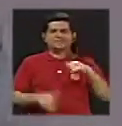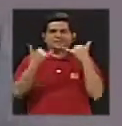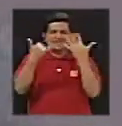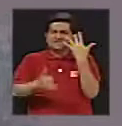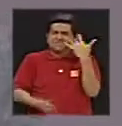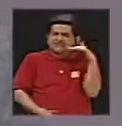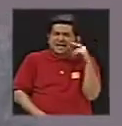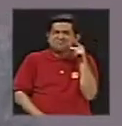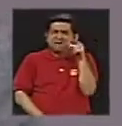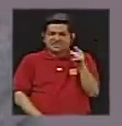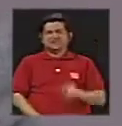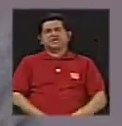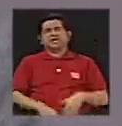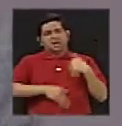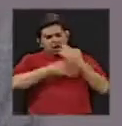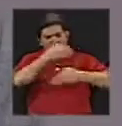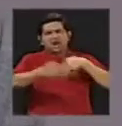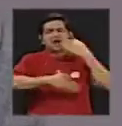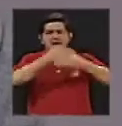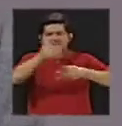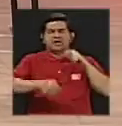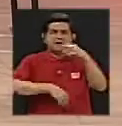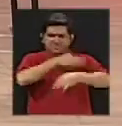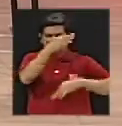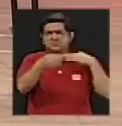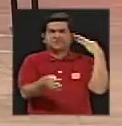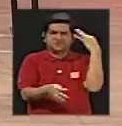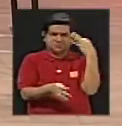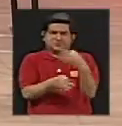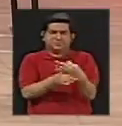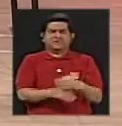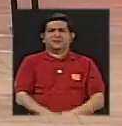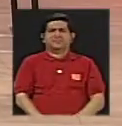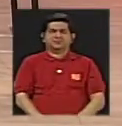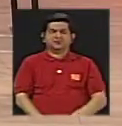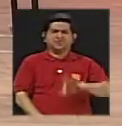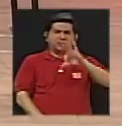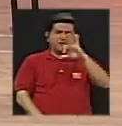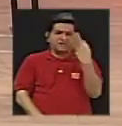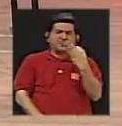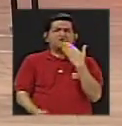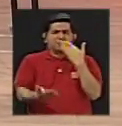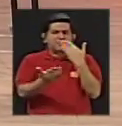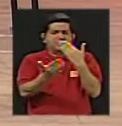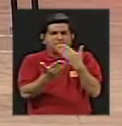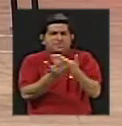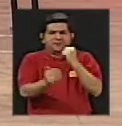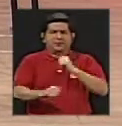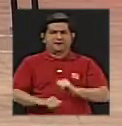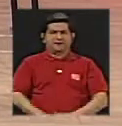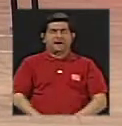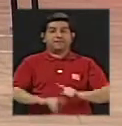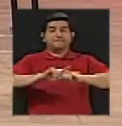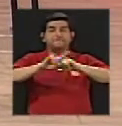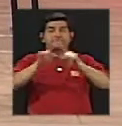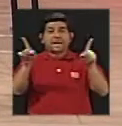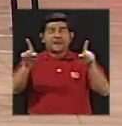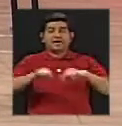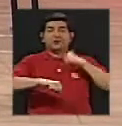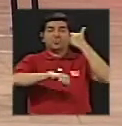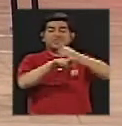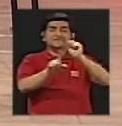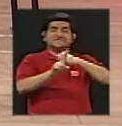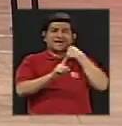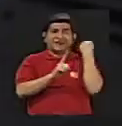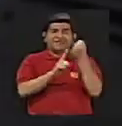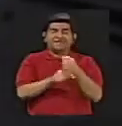que estaba encaminado por ese rumbo y con muy buen suceso, sino más bien establecer una